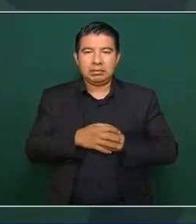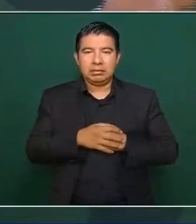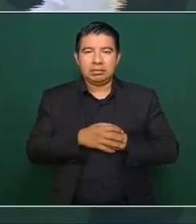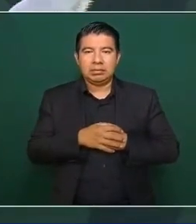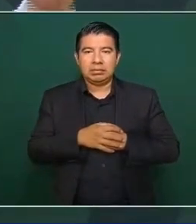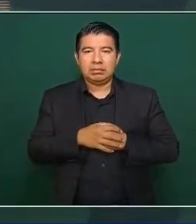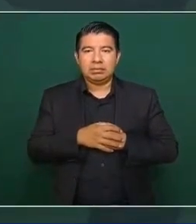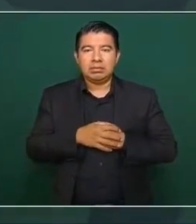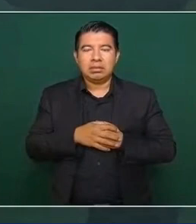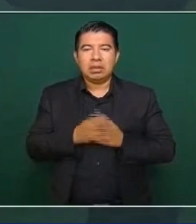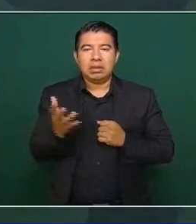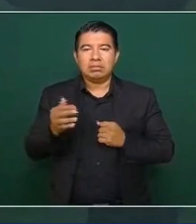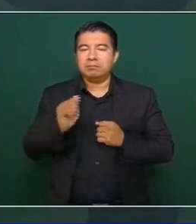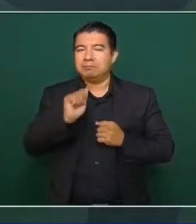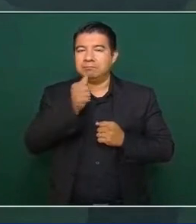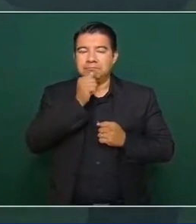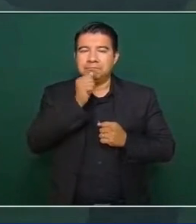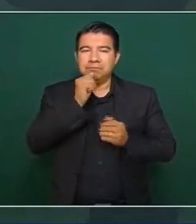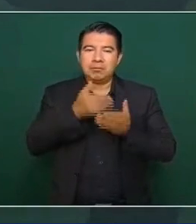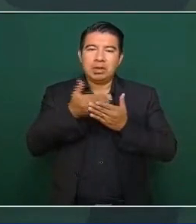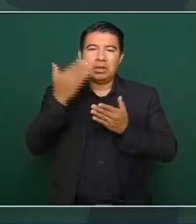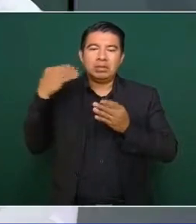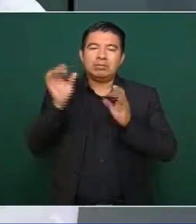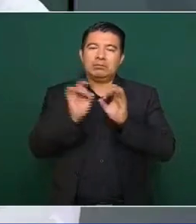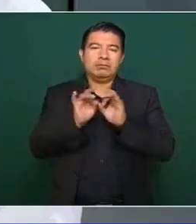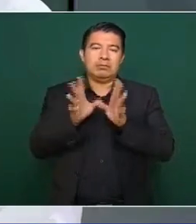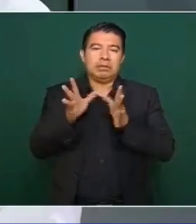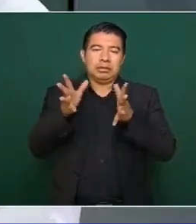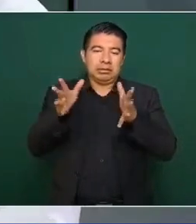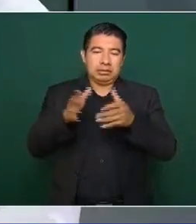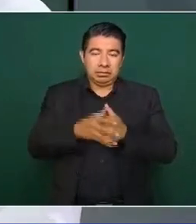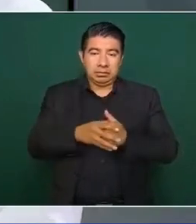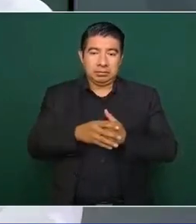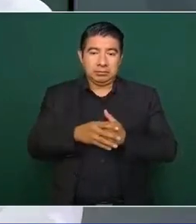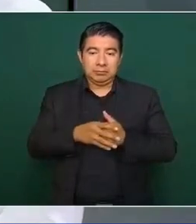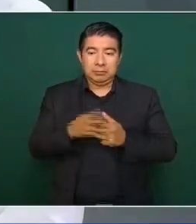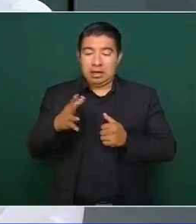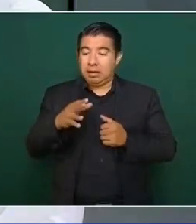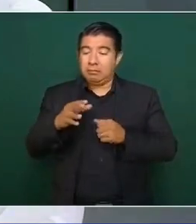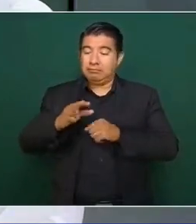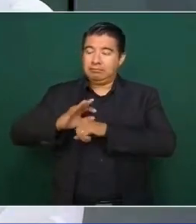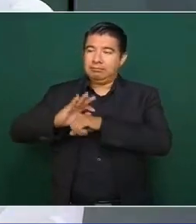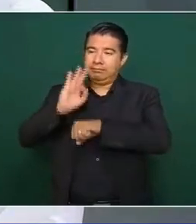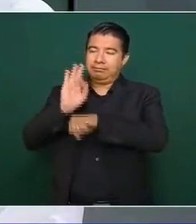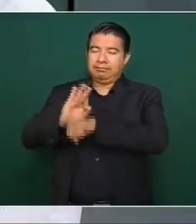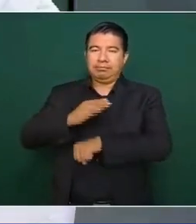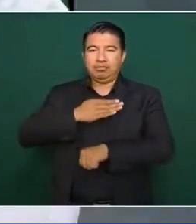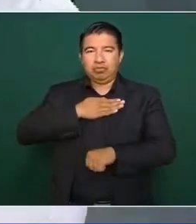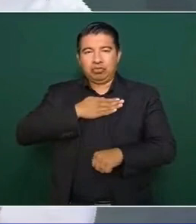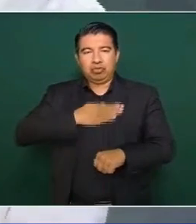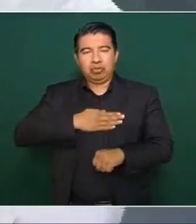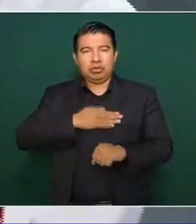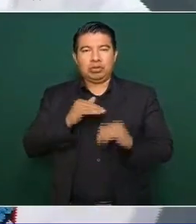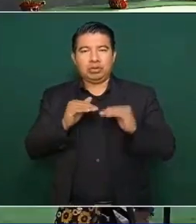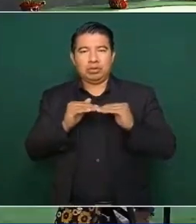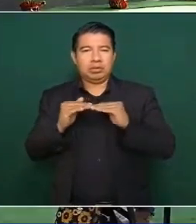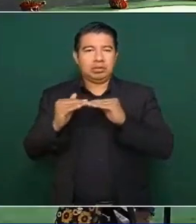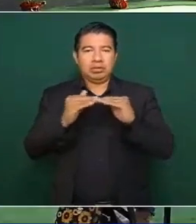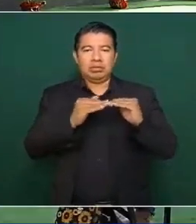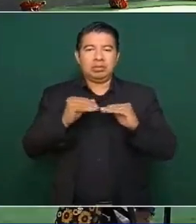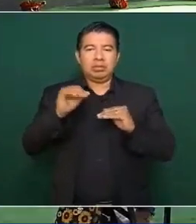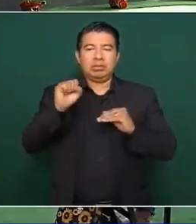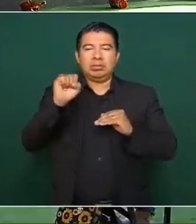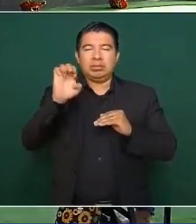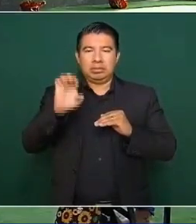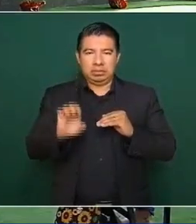cosa que no sucedía, pero es justicia al sureste, y esto lo entienden en el norte y